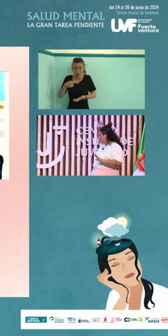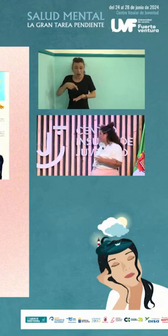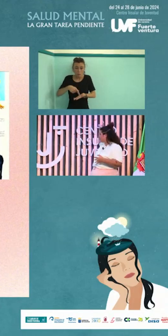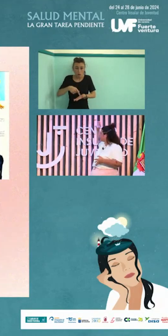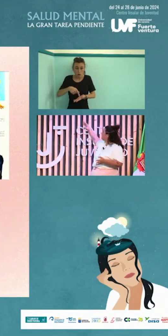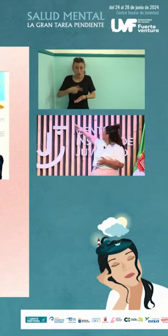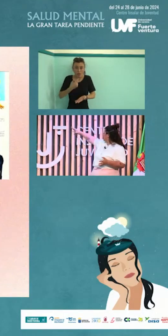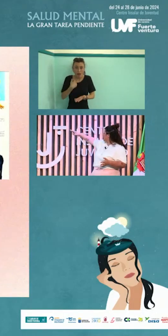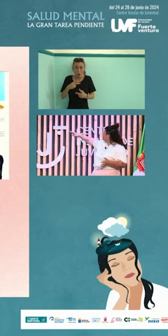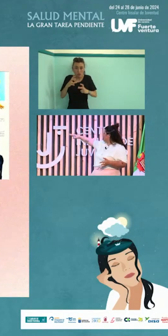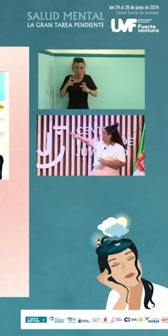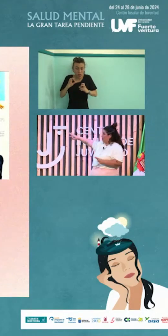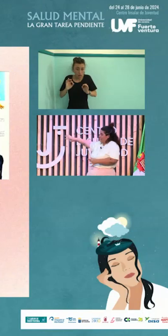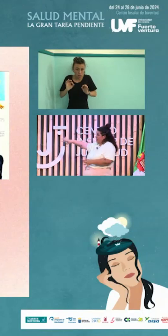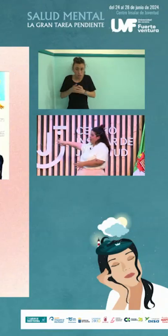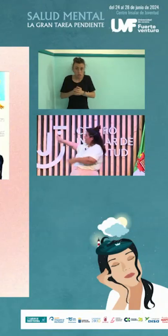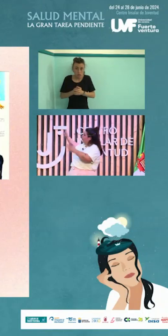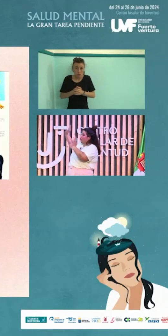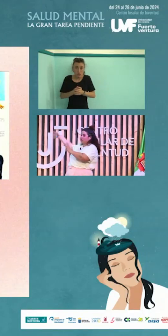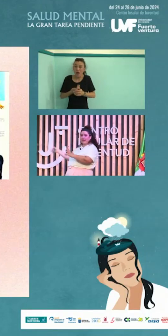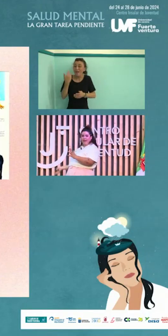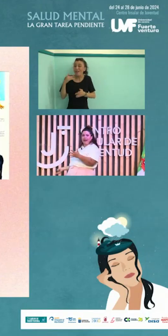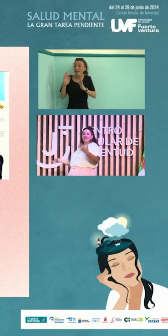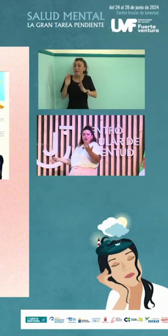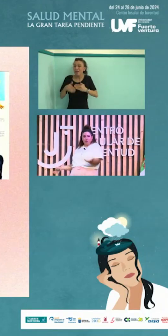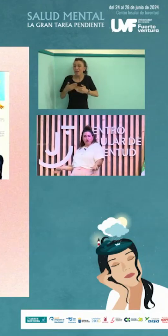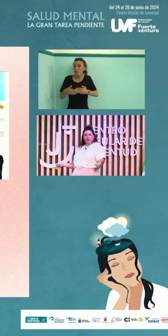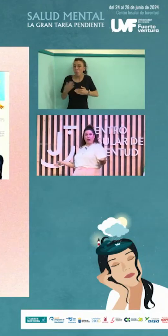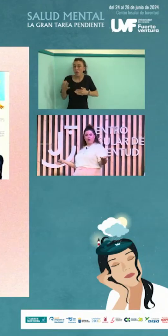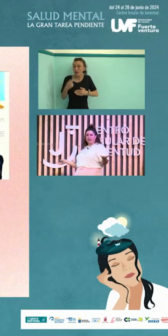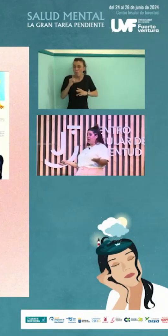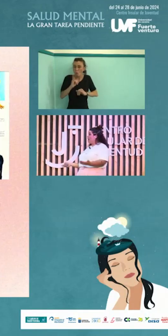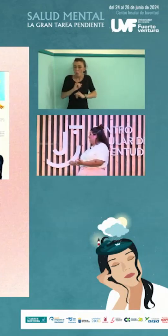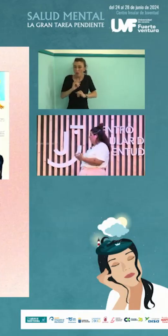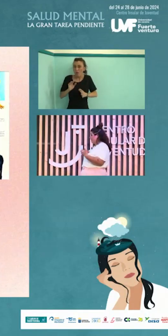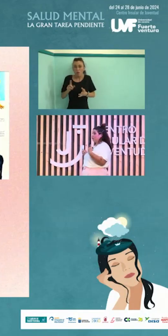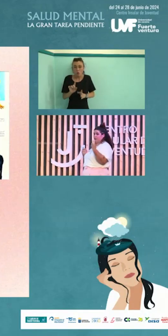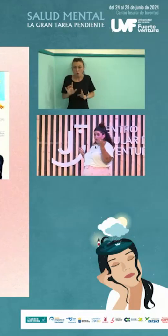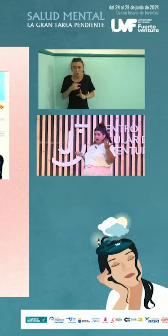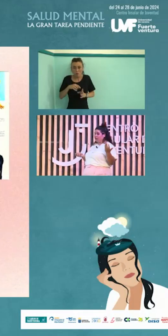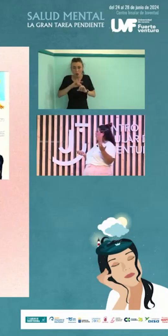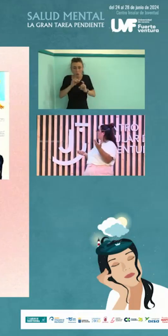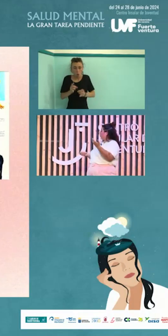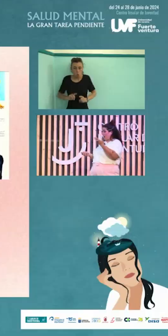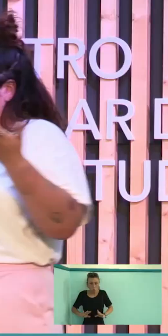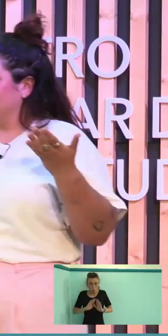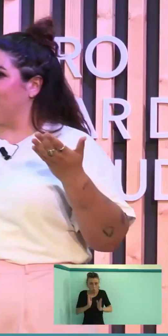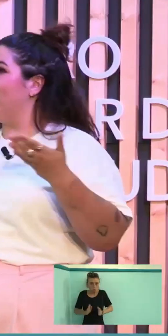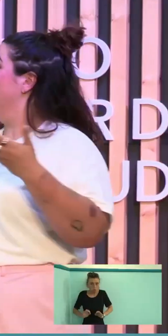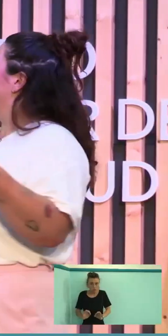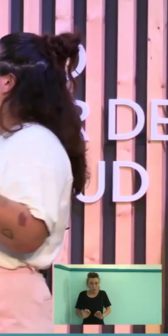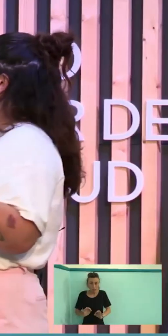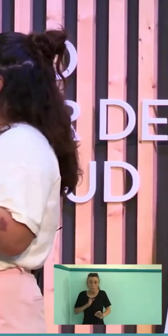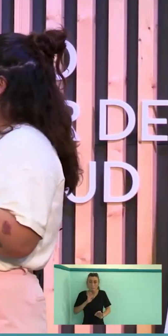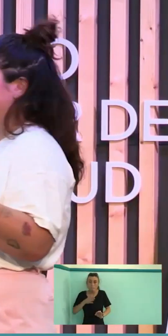de ya hace bastante e lo que estaba de moda era no ser delgada era tener un poquito de buenas curvas mi abuela virtu de nuevo lacito una gran sabia